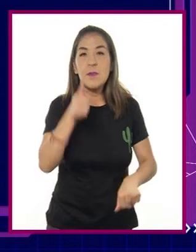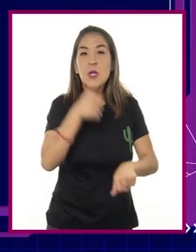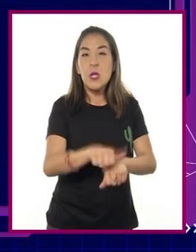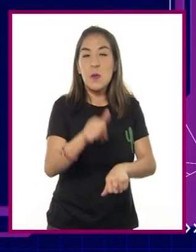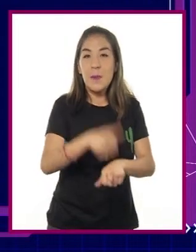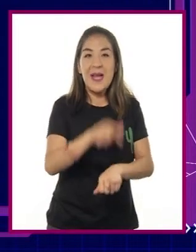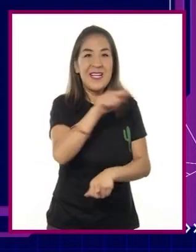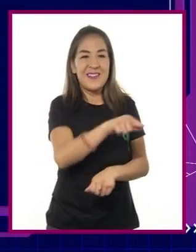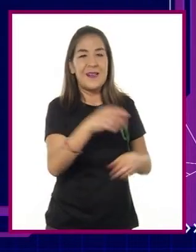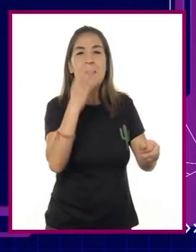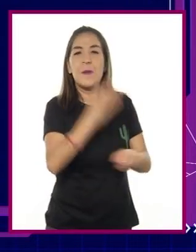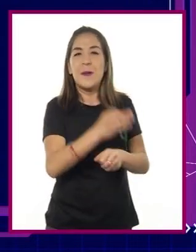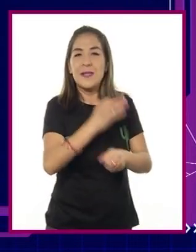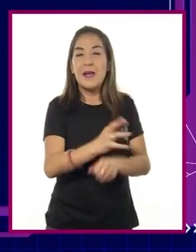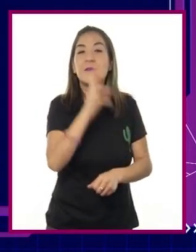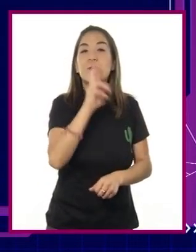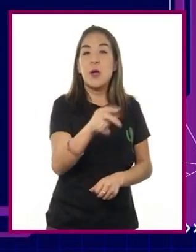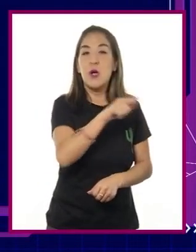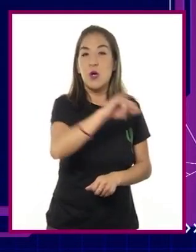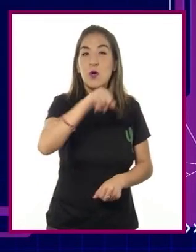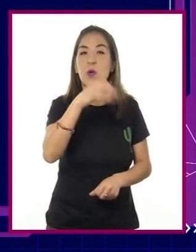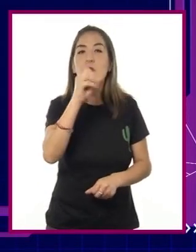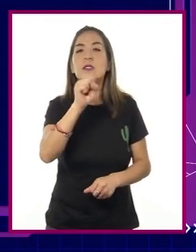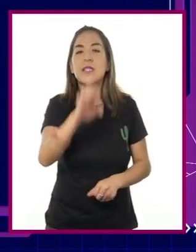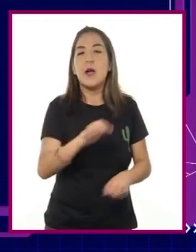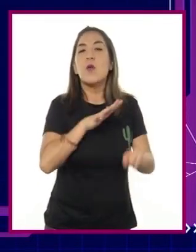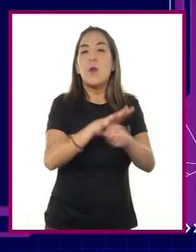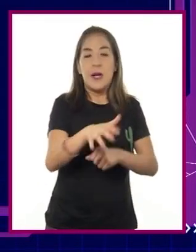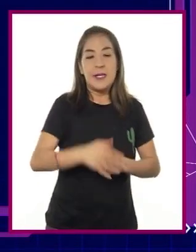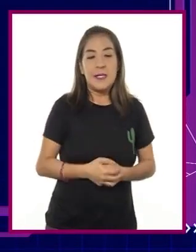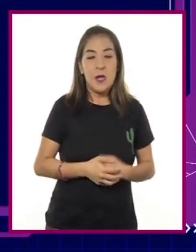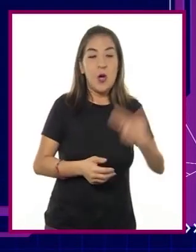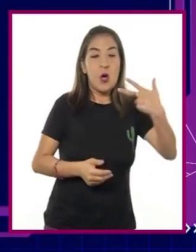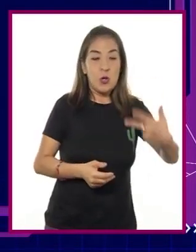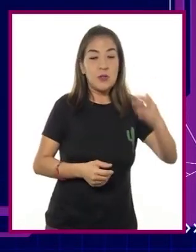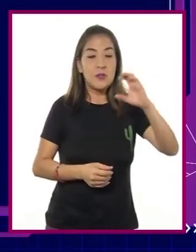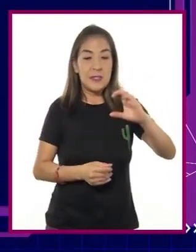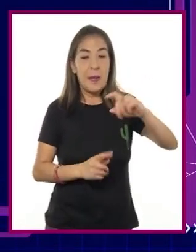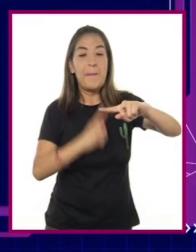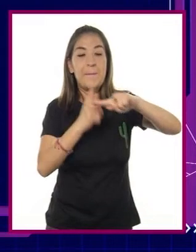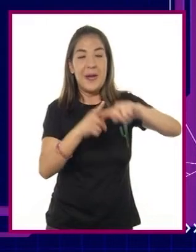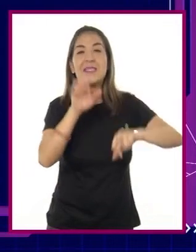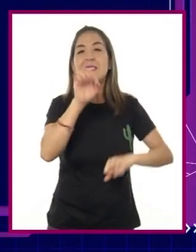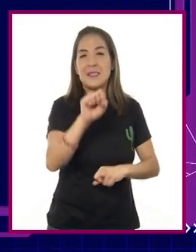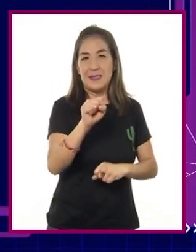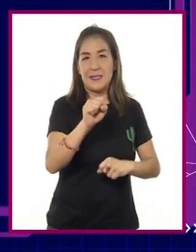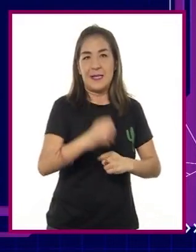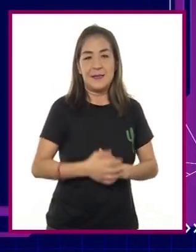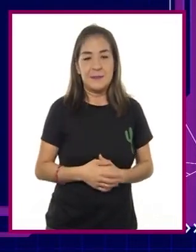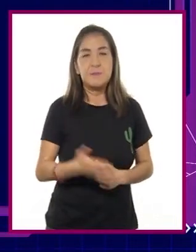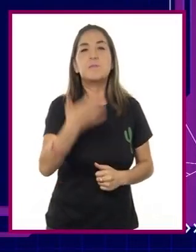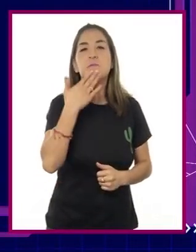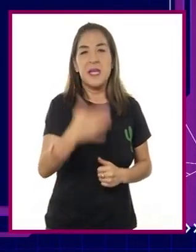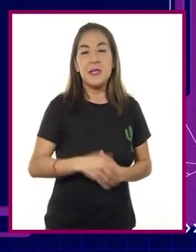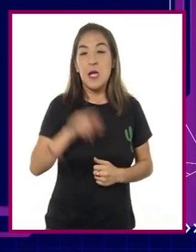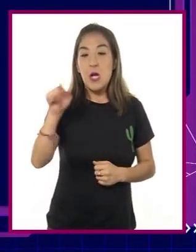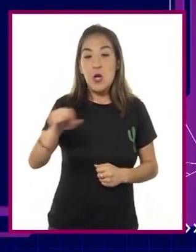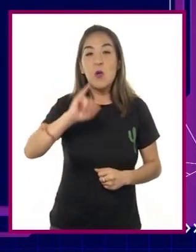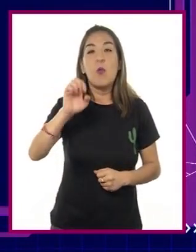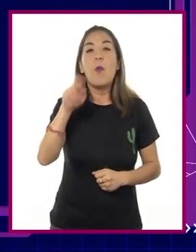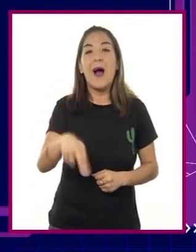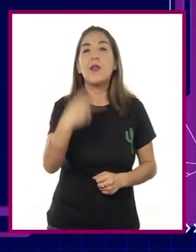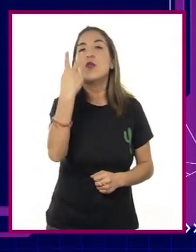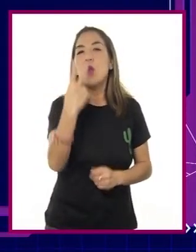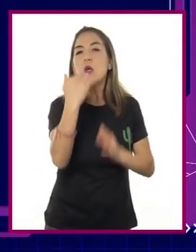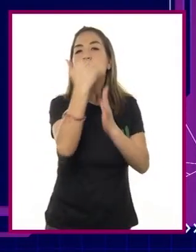de la cantidad que recibió José quedaría como 8C más 60. Juan recibió 2 cupones menos